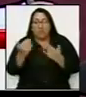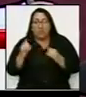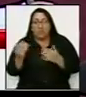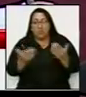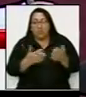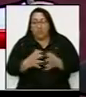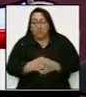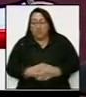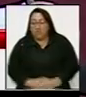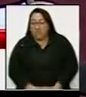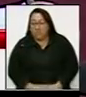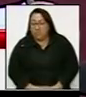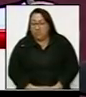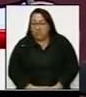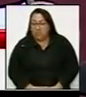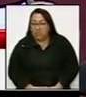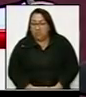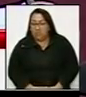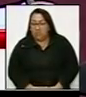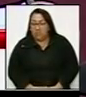que ya hemos avanzado, ¿sí?